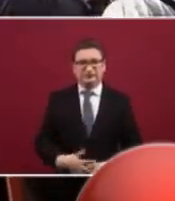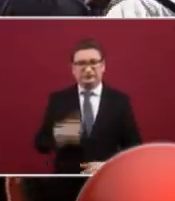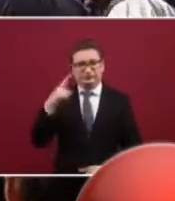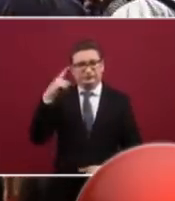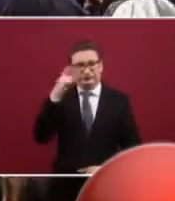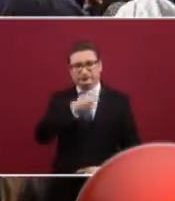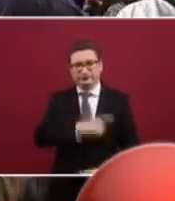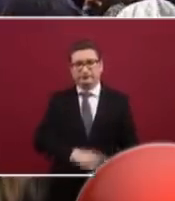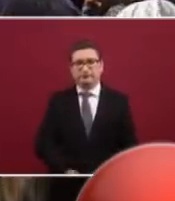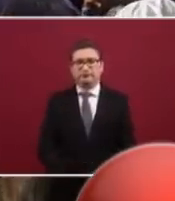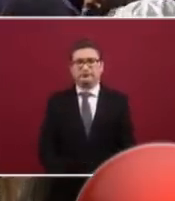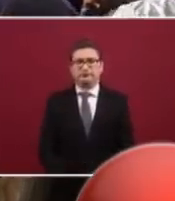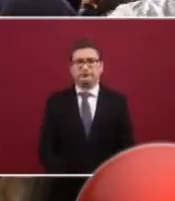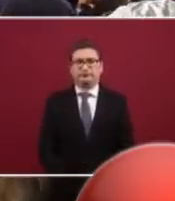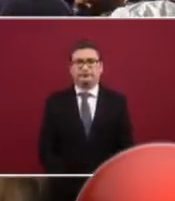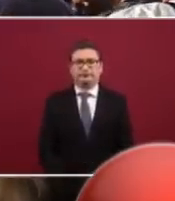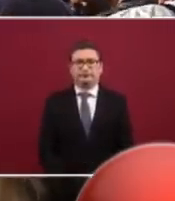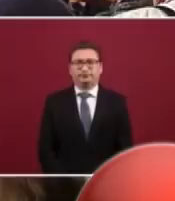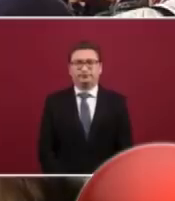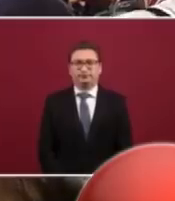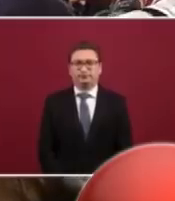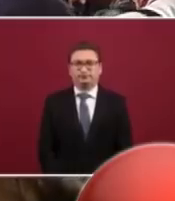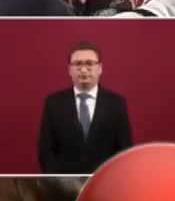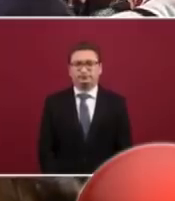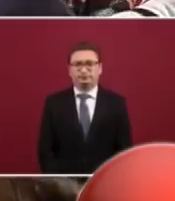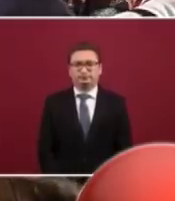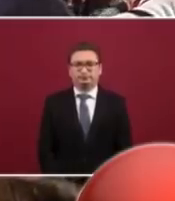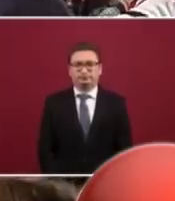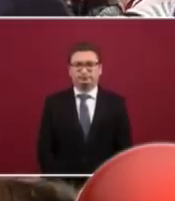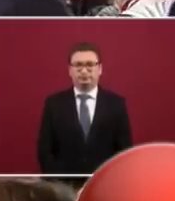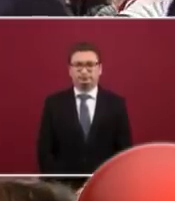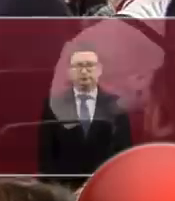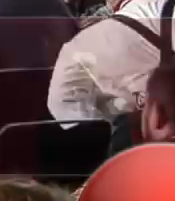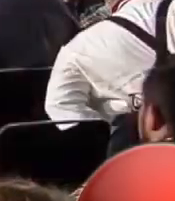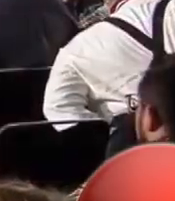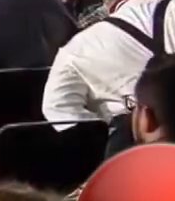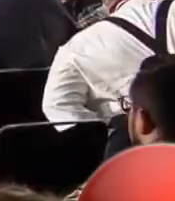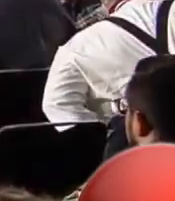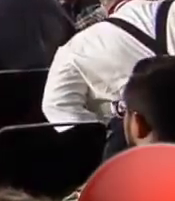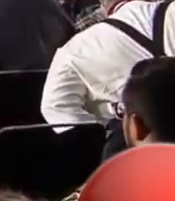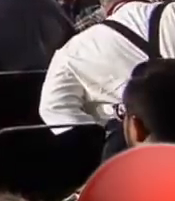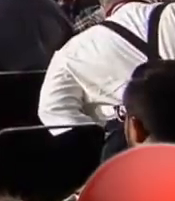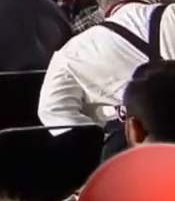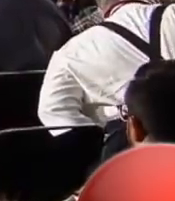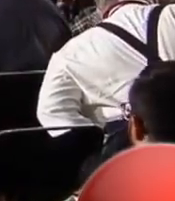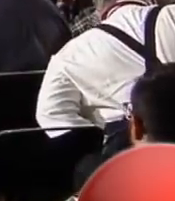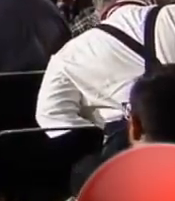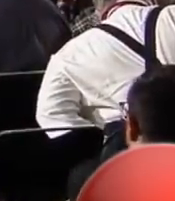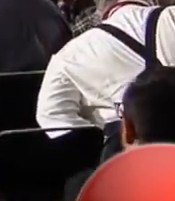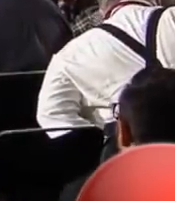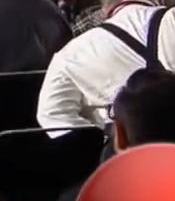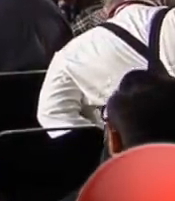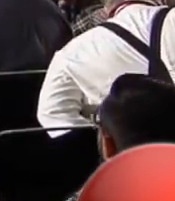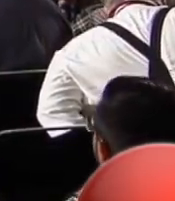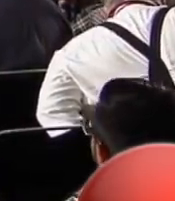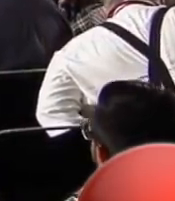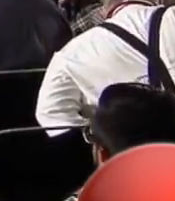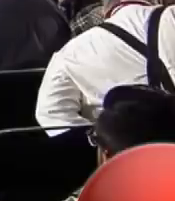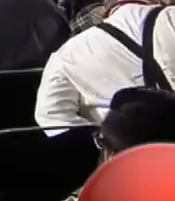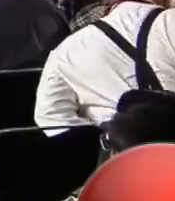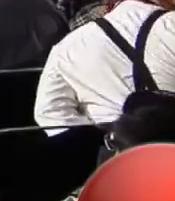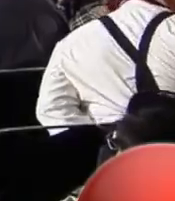complejas, muy difíciles, cuando no se le quería recibir en ninguna parte